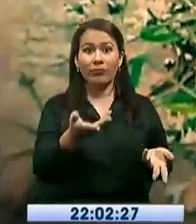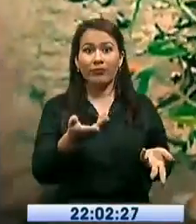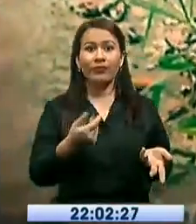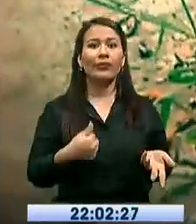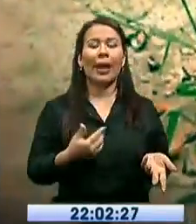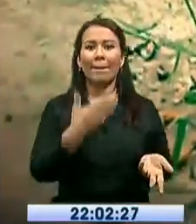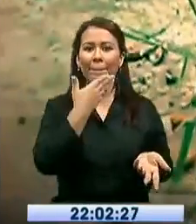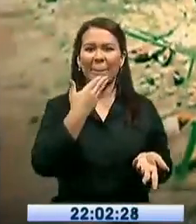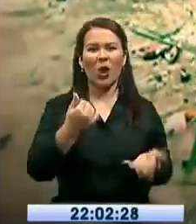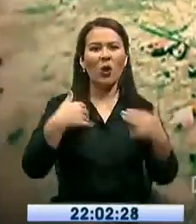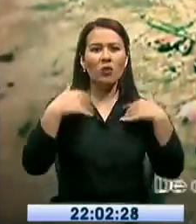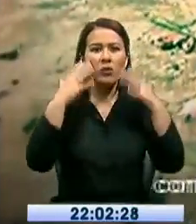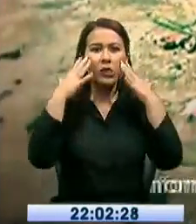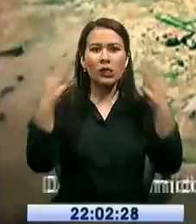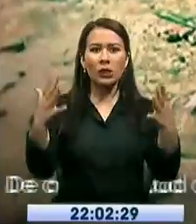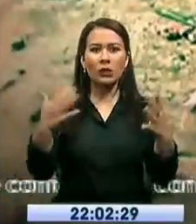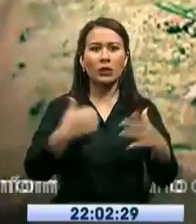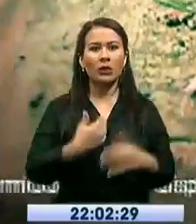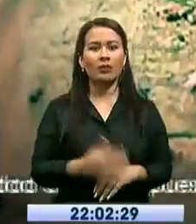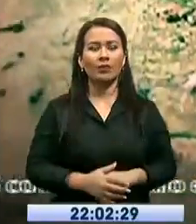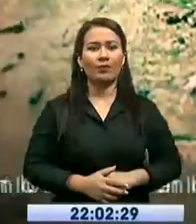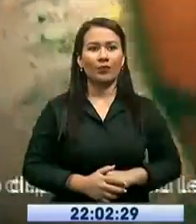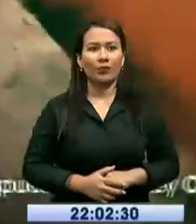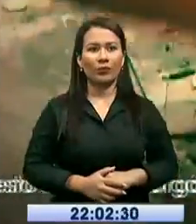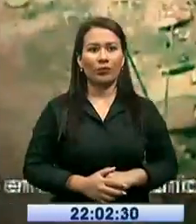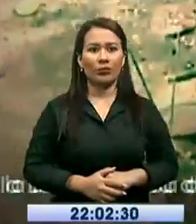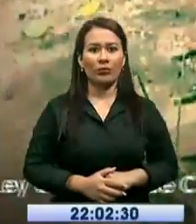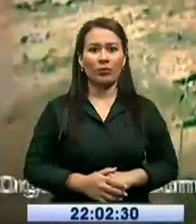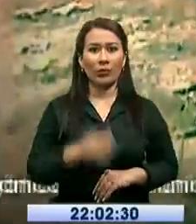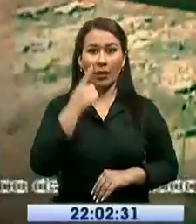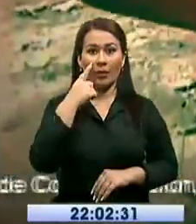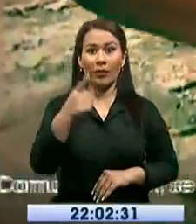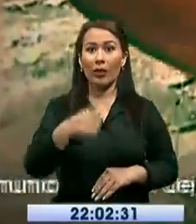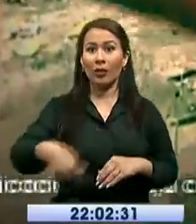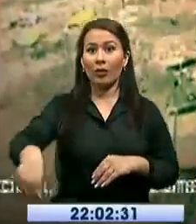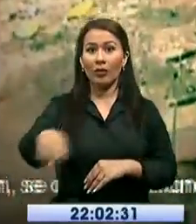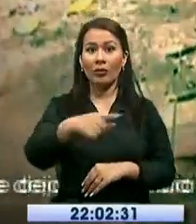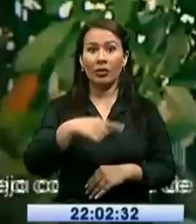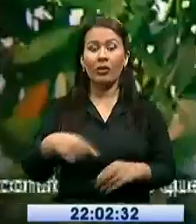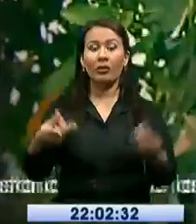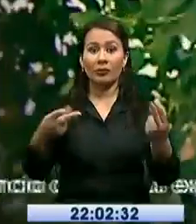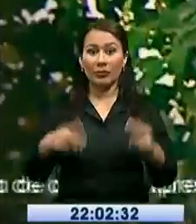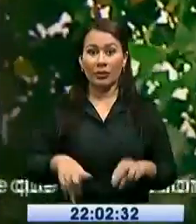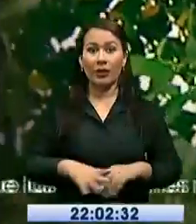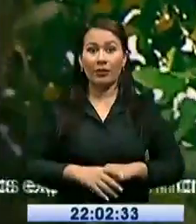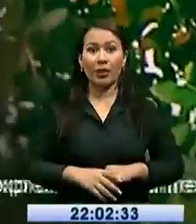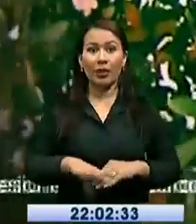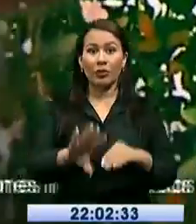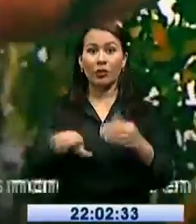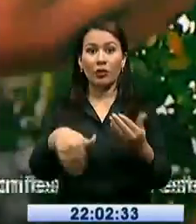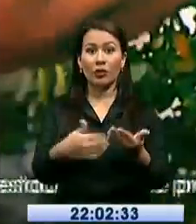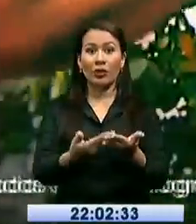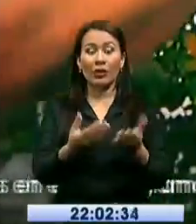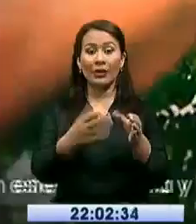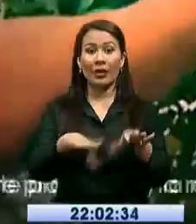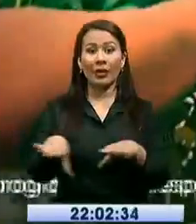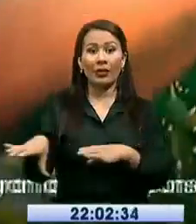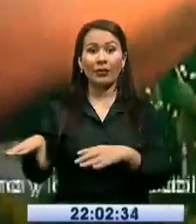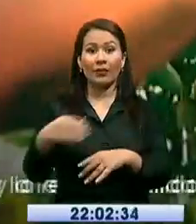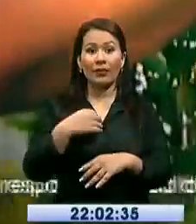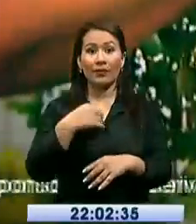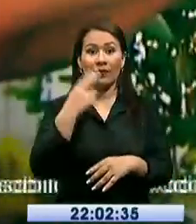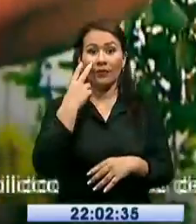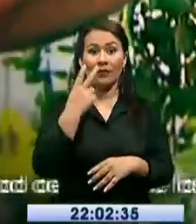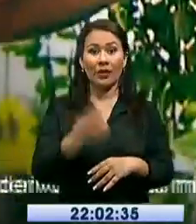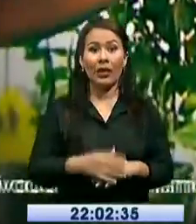por aquí con los cigarrillos. Si se da cuenta, aquí están las cajas de fósforo. Aquí así se metían así, pero eran unos